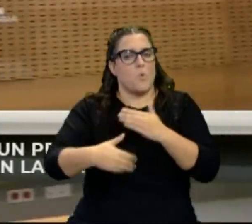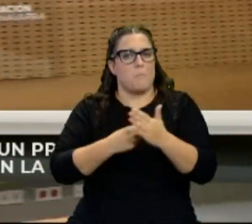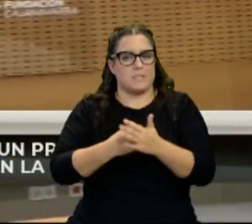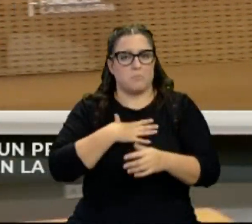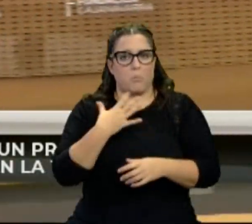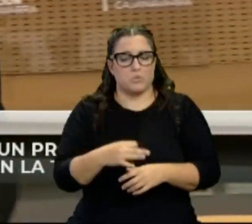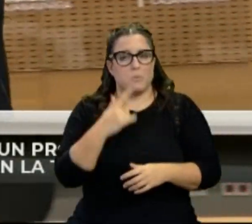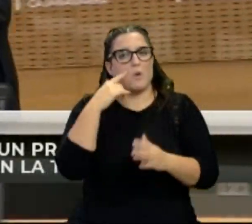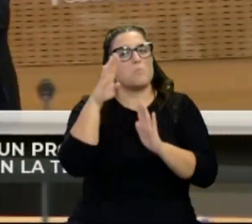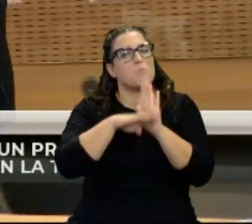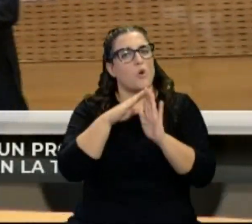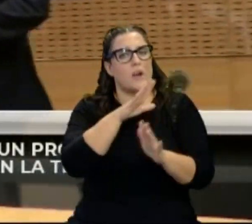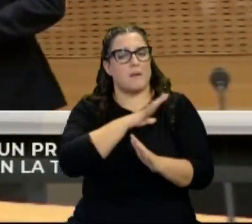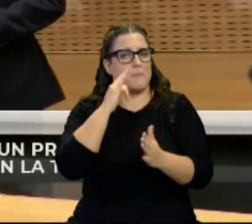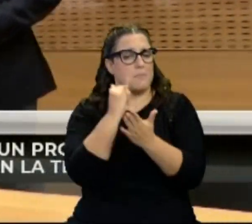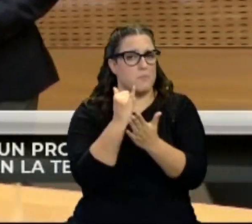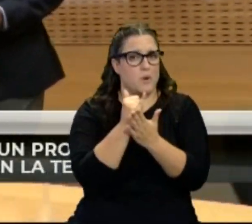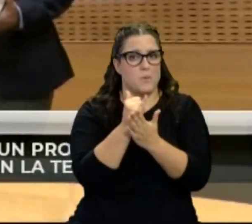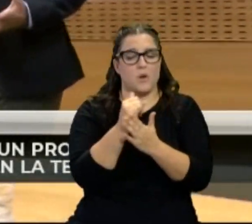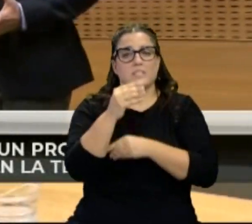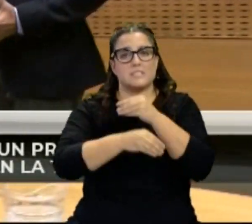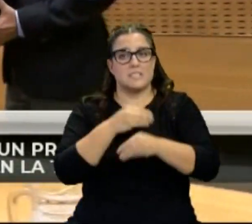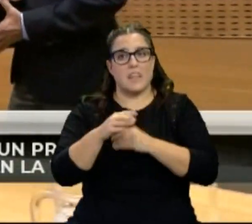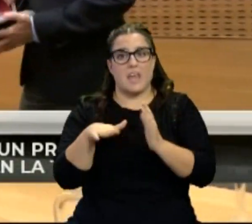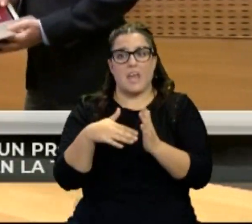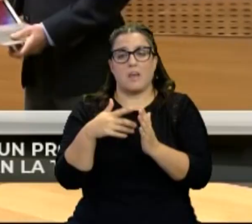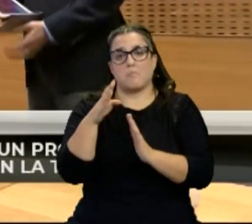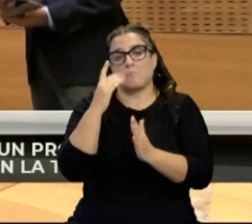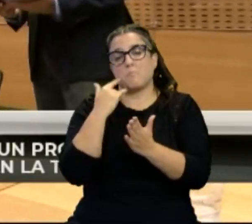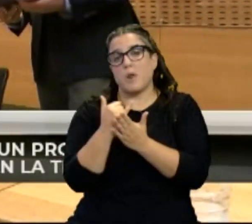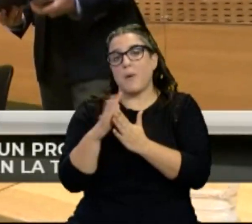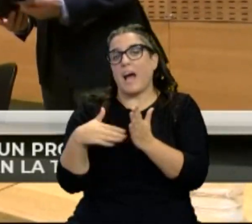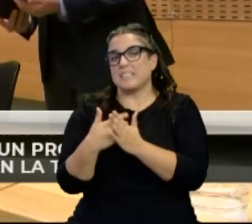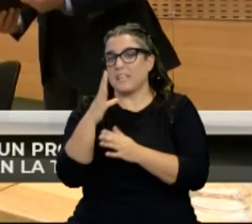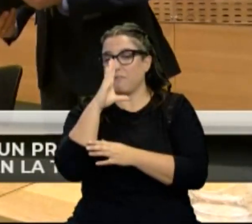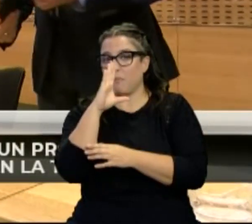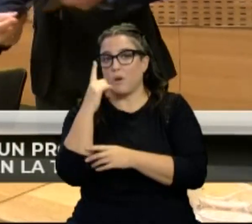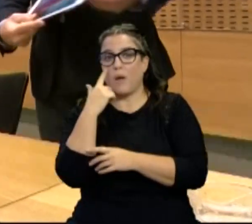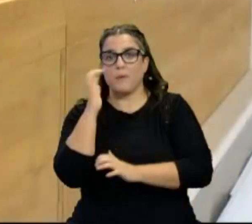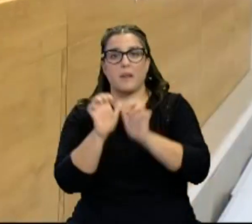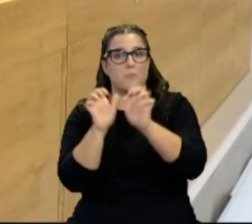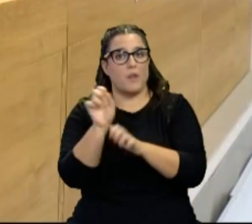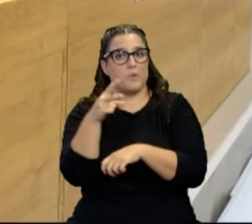desarrollará en el Centro de Consultas de Pamplona hasta febrero, con el objetivo de evaluarlo.